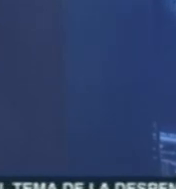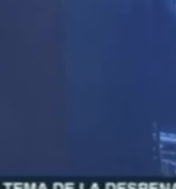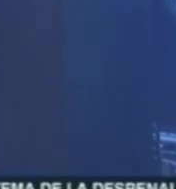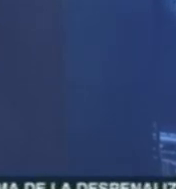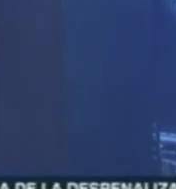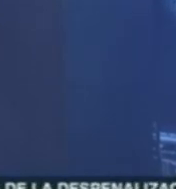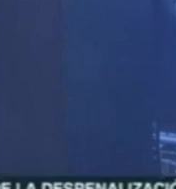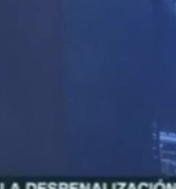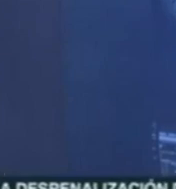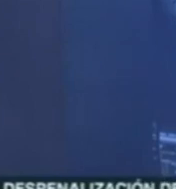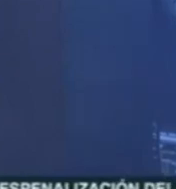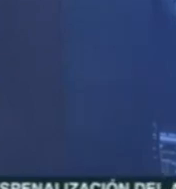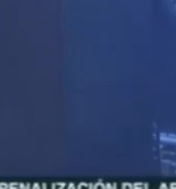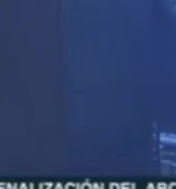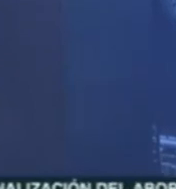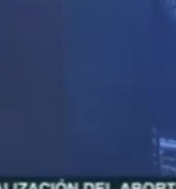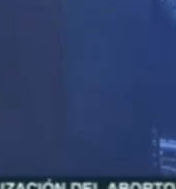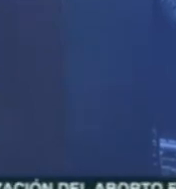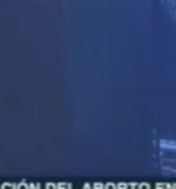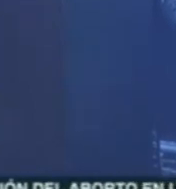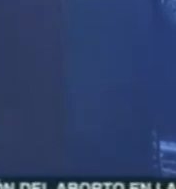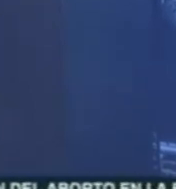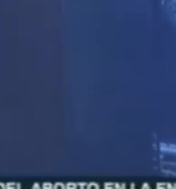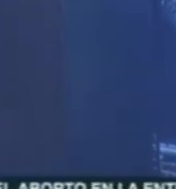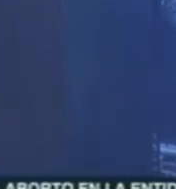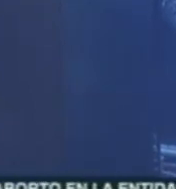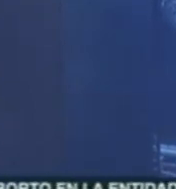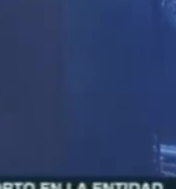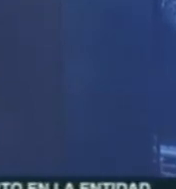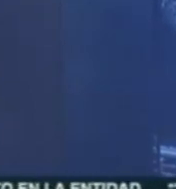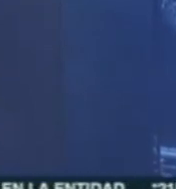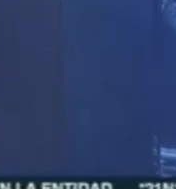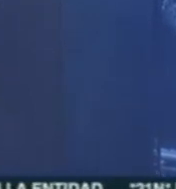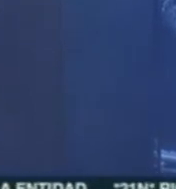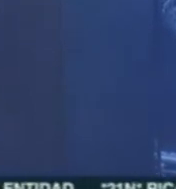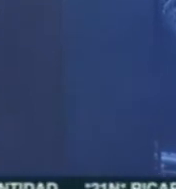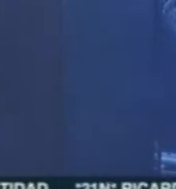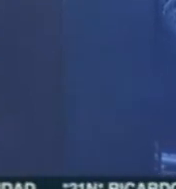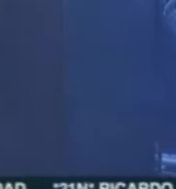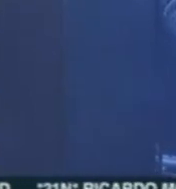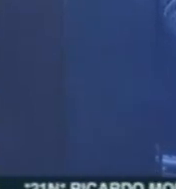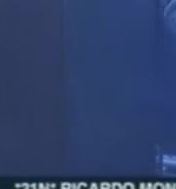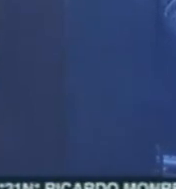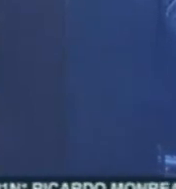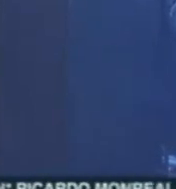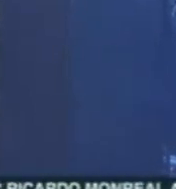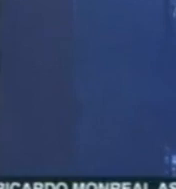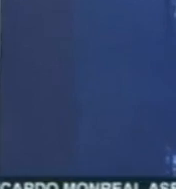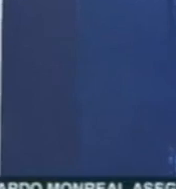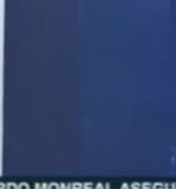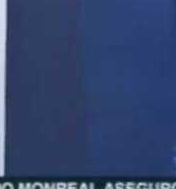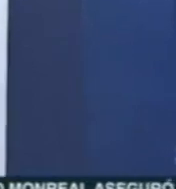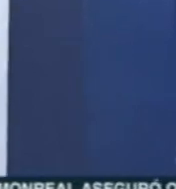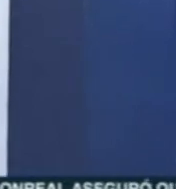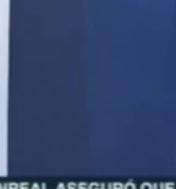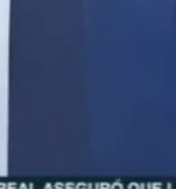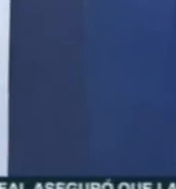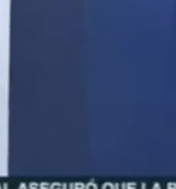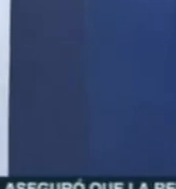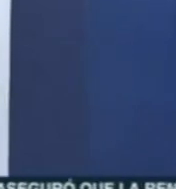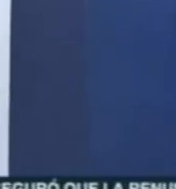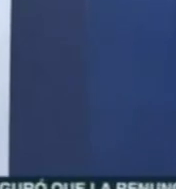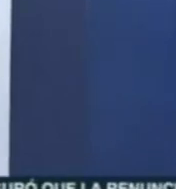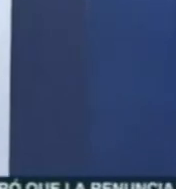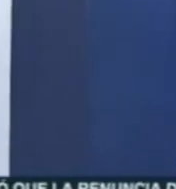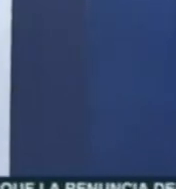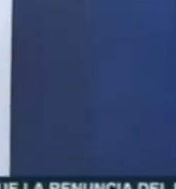noche actrices que ya las vio ahí usted en pantalla. Se trata de Ángeles Pelagio Flores y Susana Concepción Pacheco,